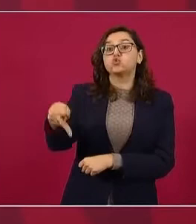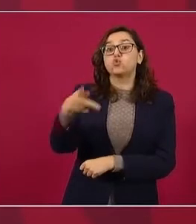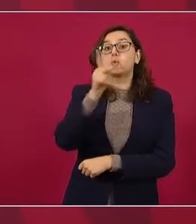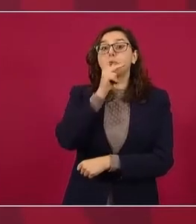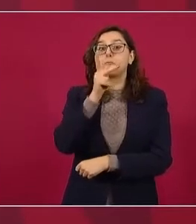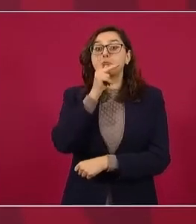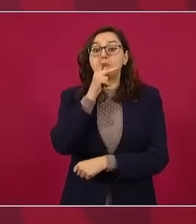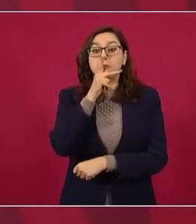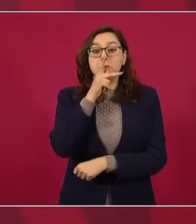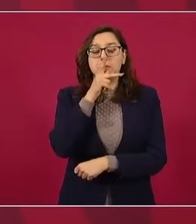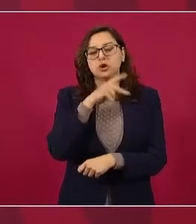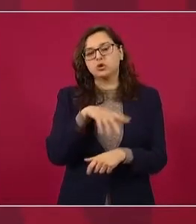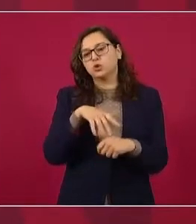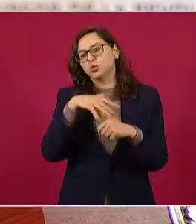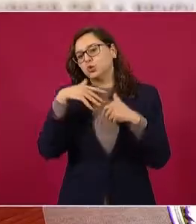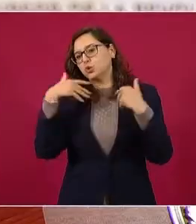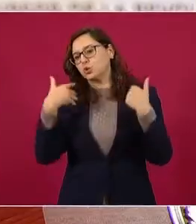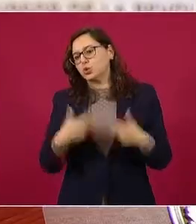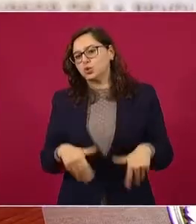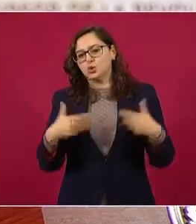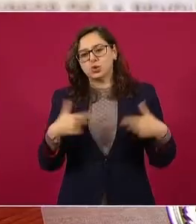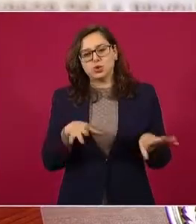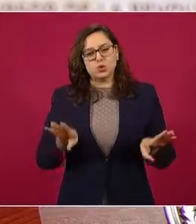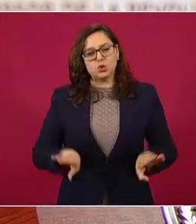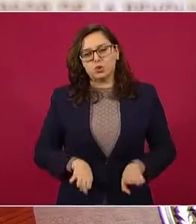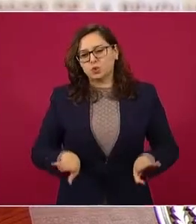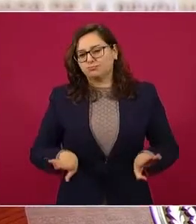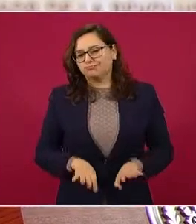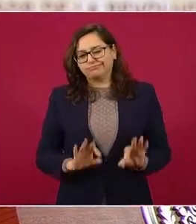Leonardo Córdoba. Sí.